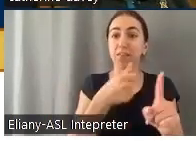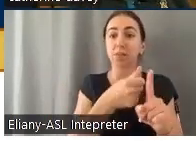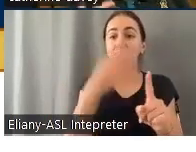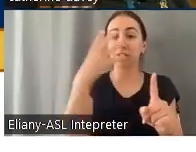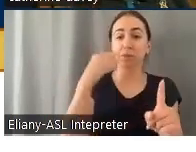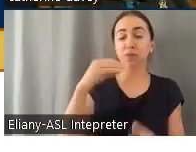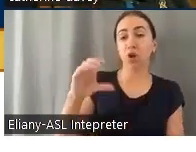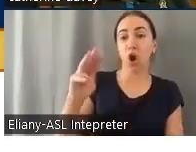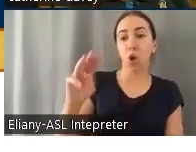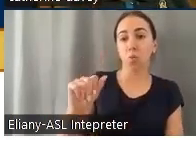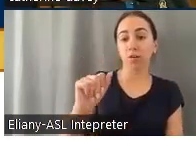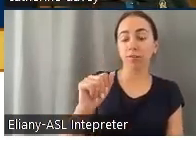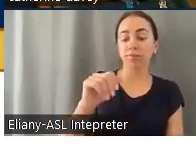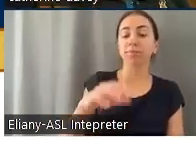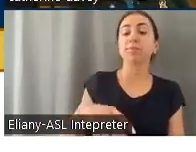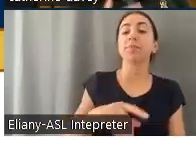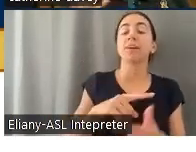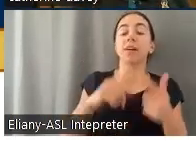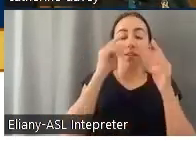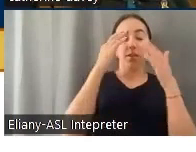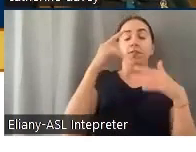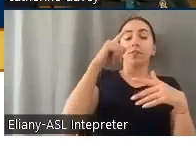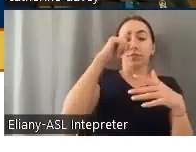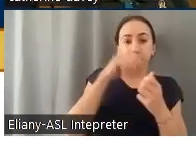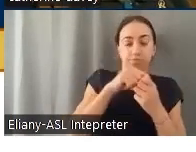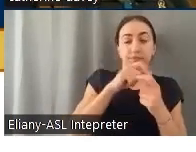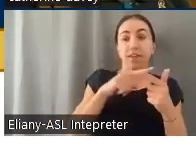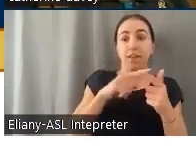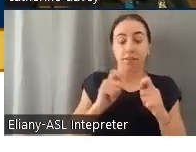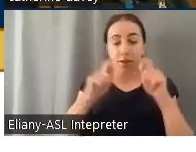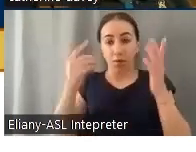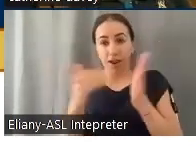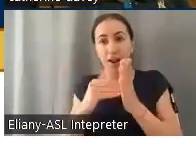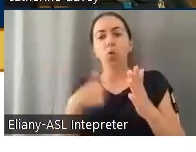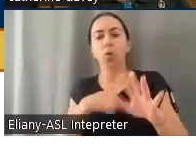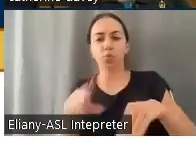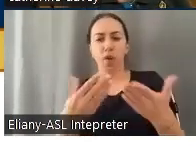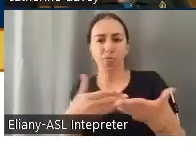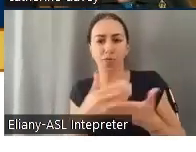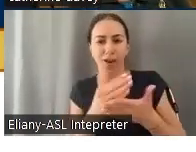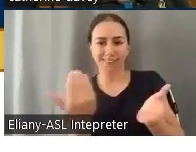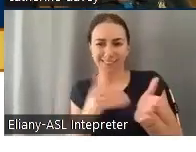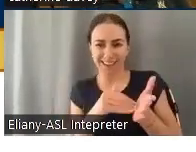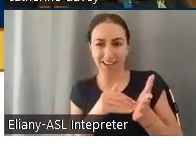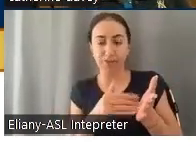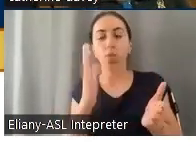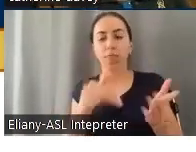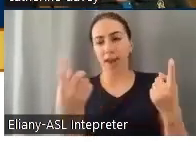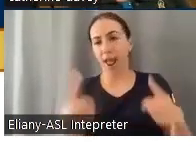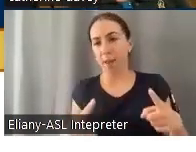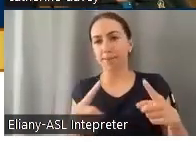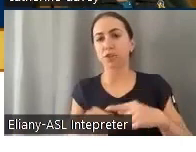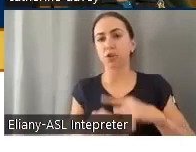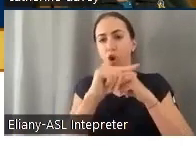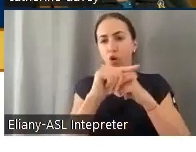un accidente y está bajo coma, tal vez haya una tutela, pero cuando vuelven a salir de